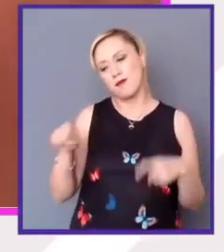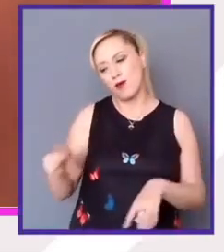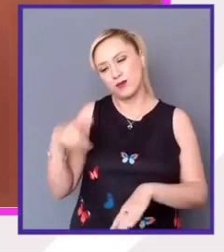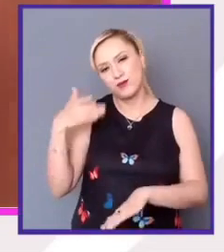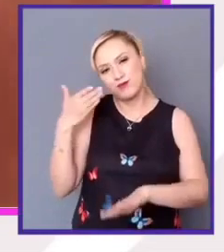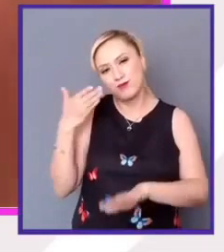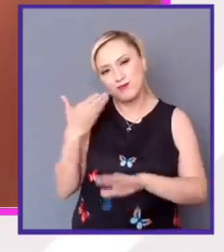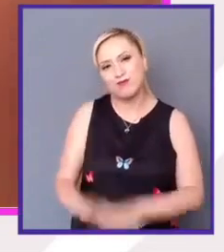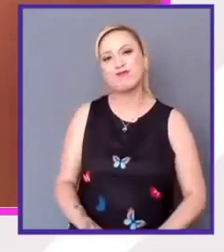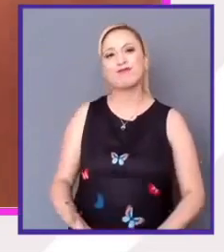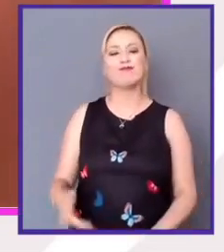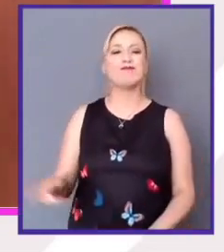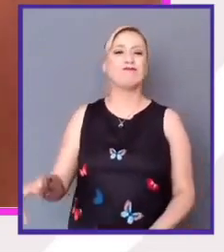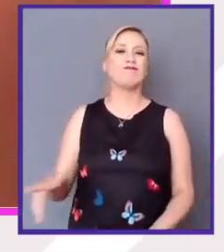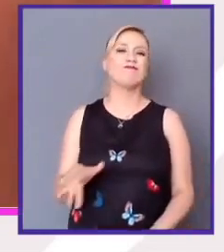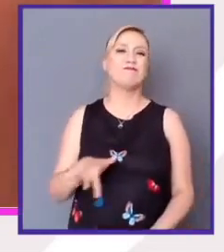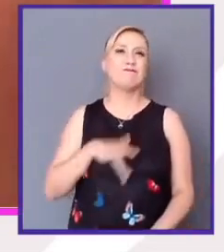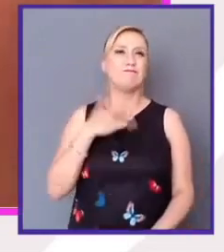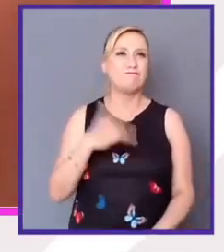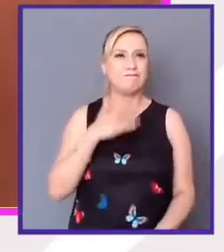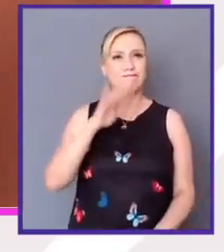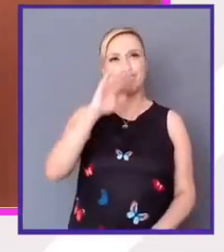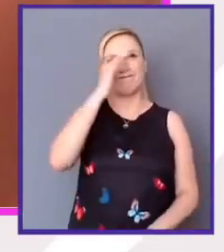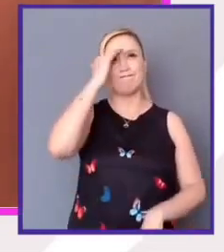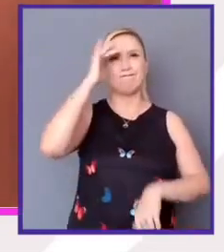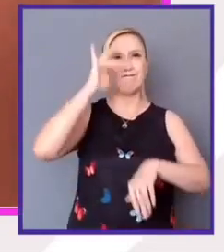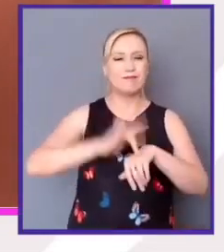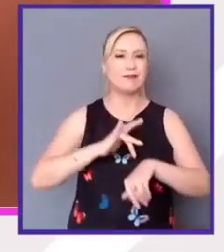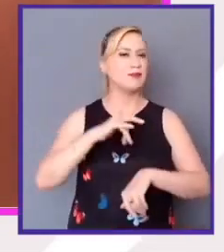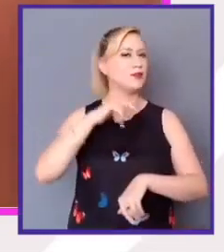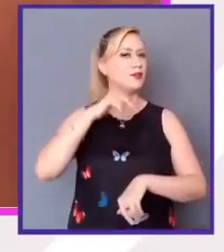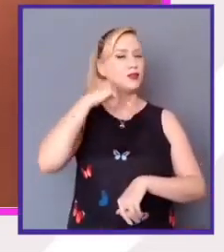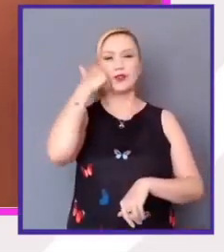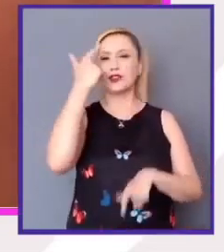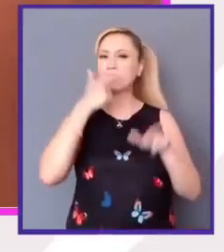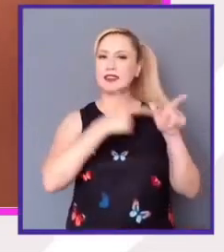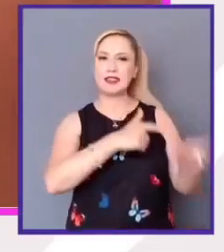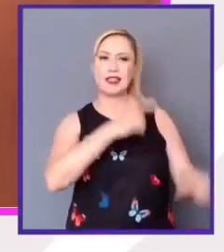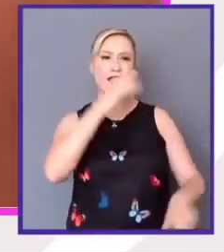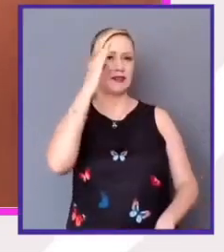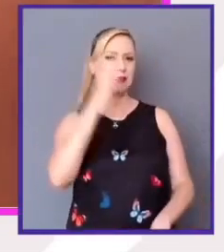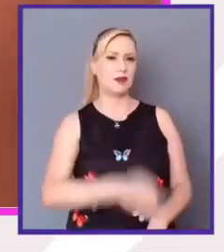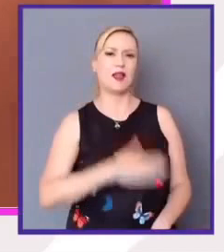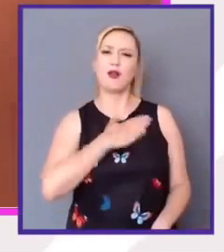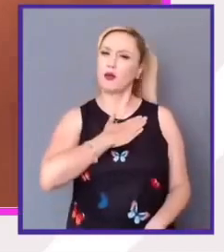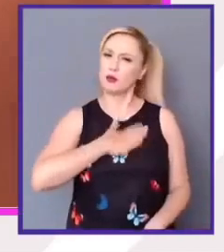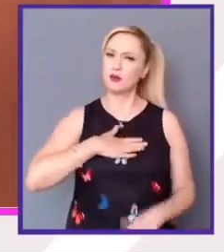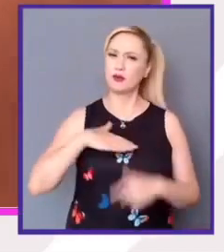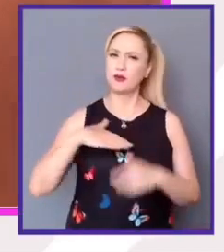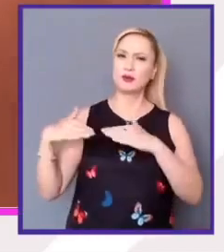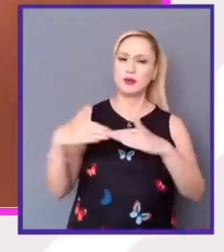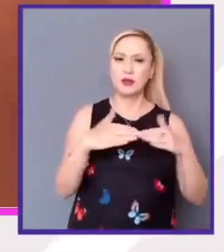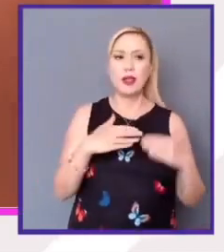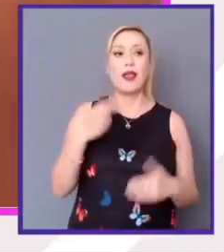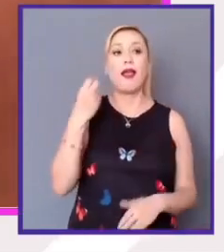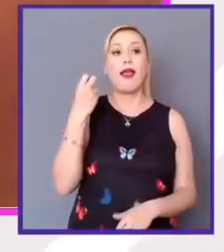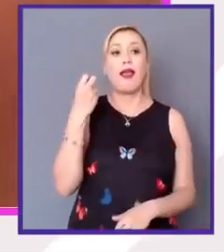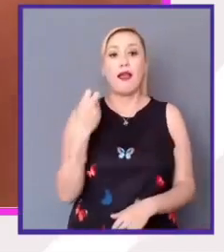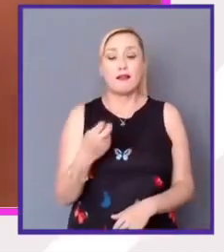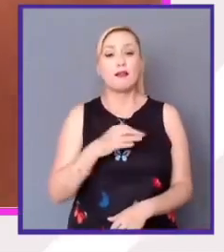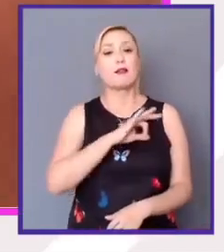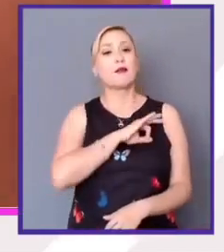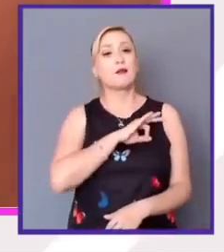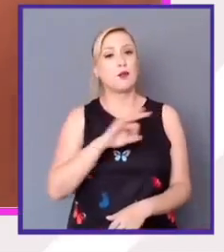que se han posicionado en contra del racismo y otras problemáticas de justicia social, pero que justamente también